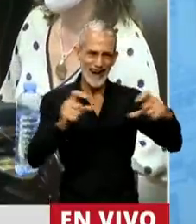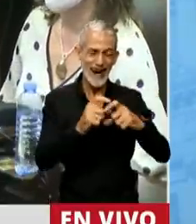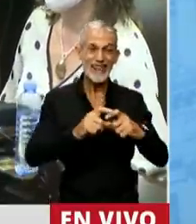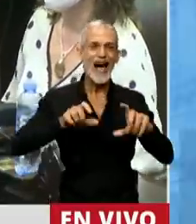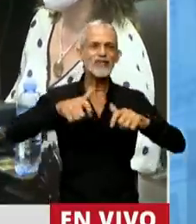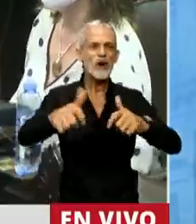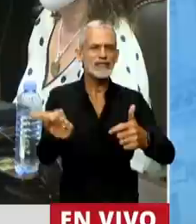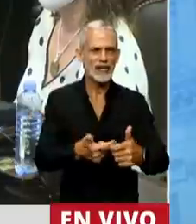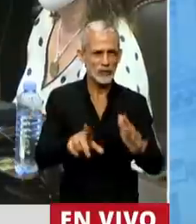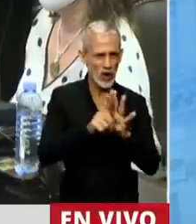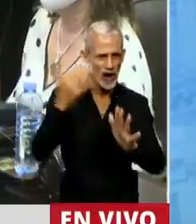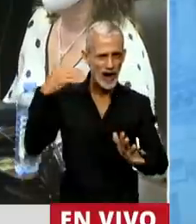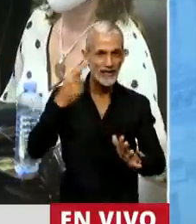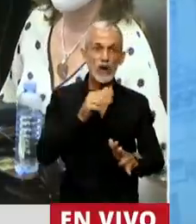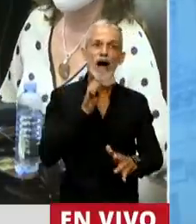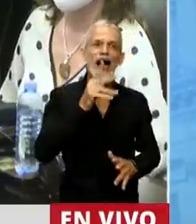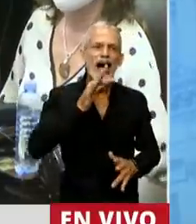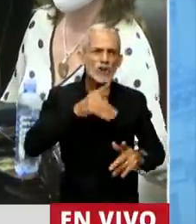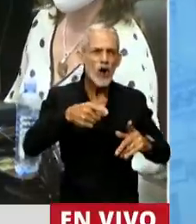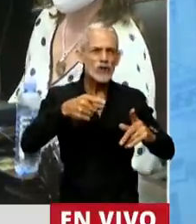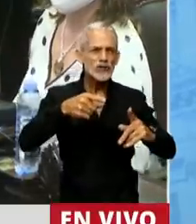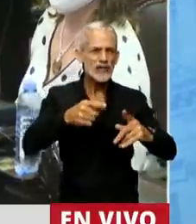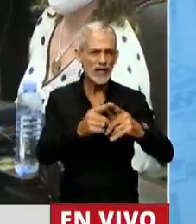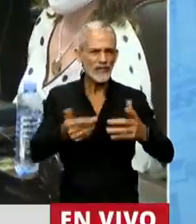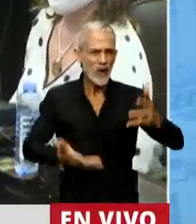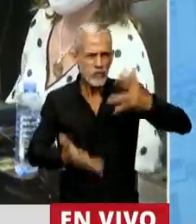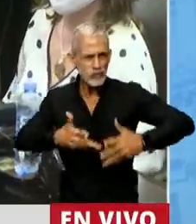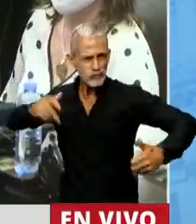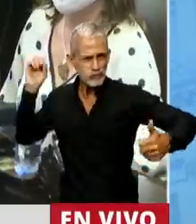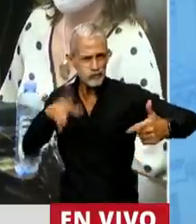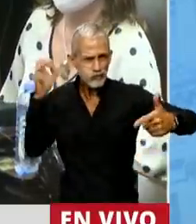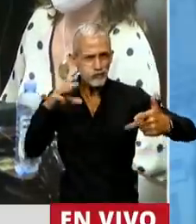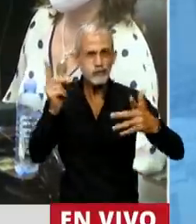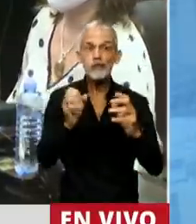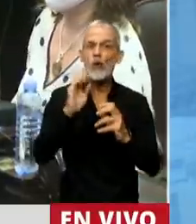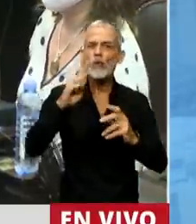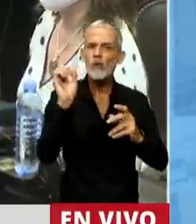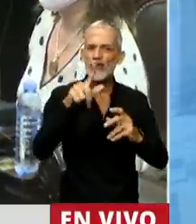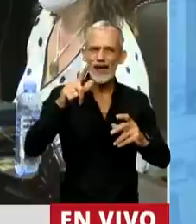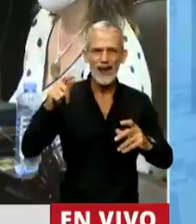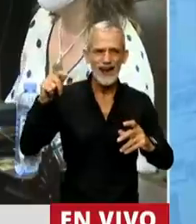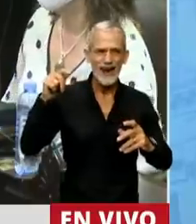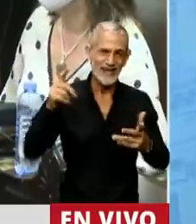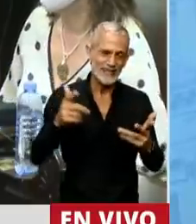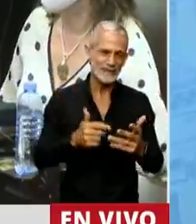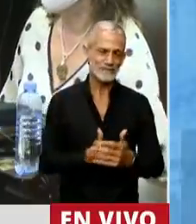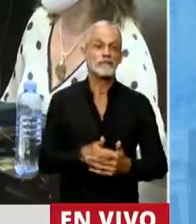habían arrojado 14 toneladas de piedras con el club del helicóptero?